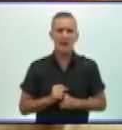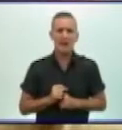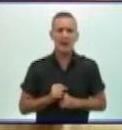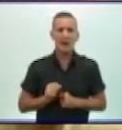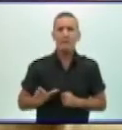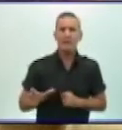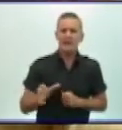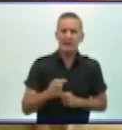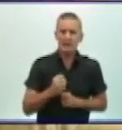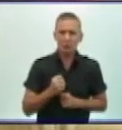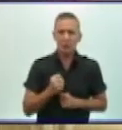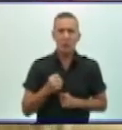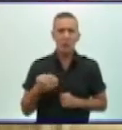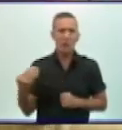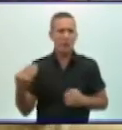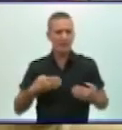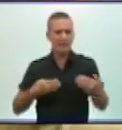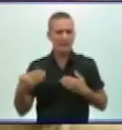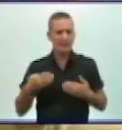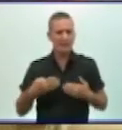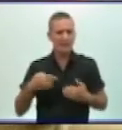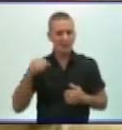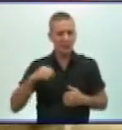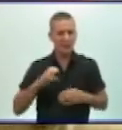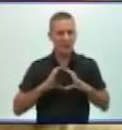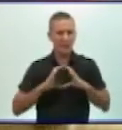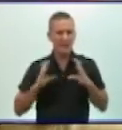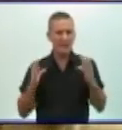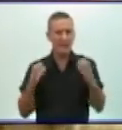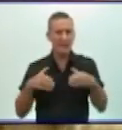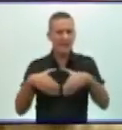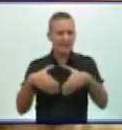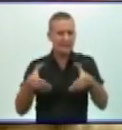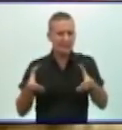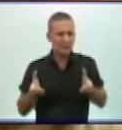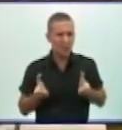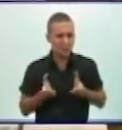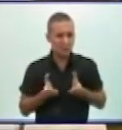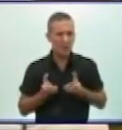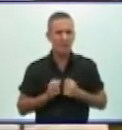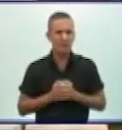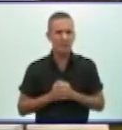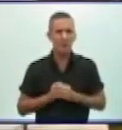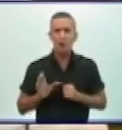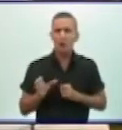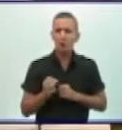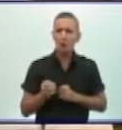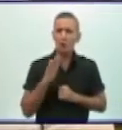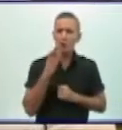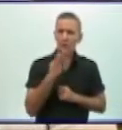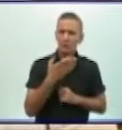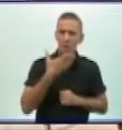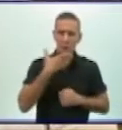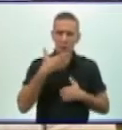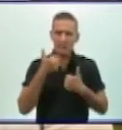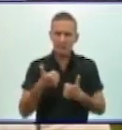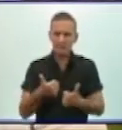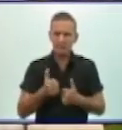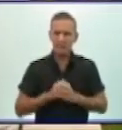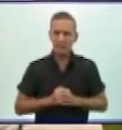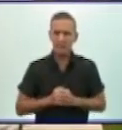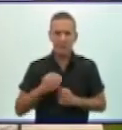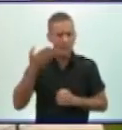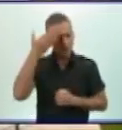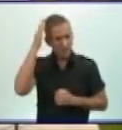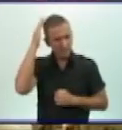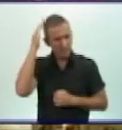lema una frase que casi todos los jóvenes conocen de Mella: todo tiempo futuro tiene que ser mejor. Profe, pero también tenemos entendido que Mella